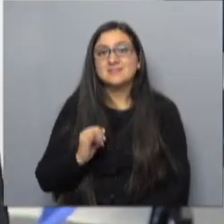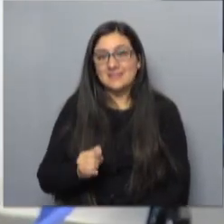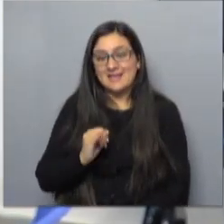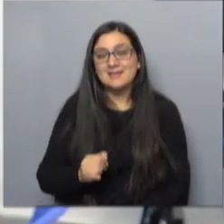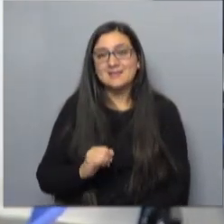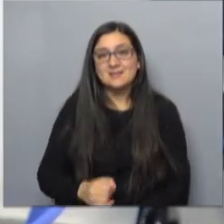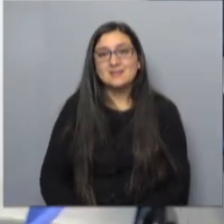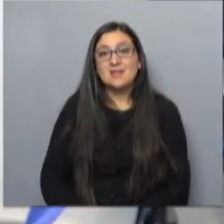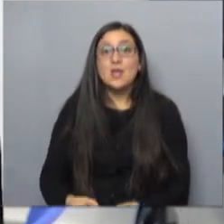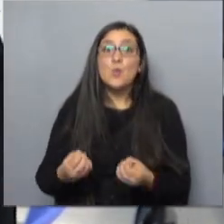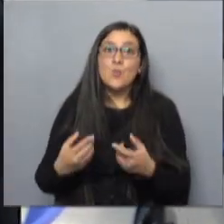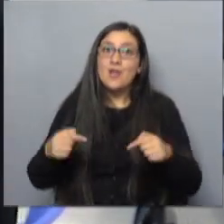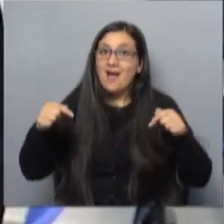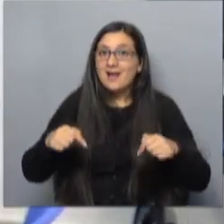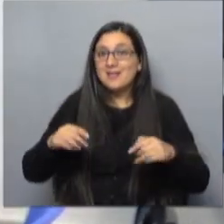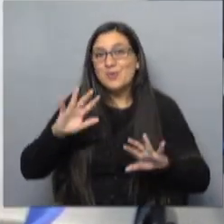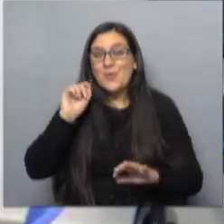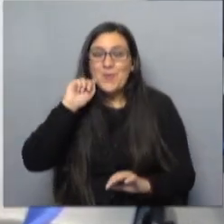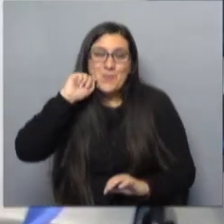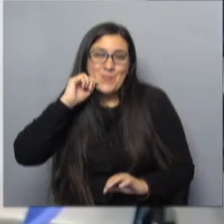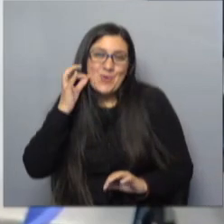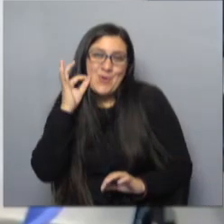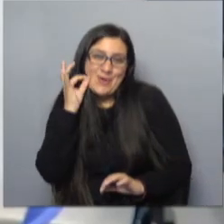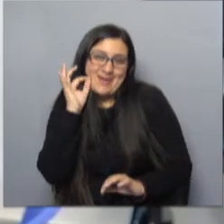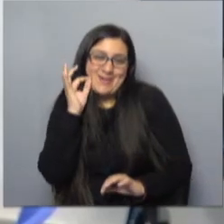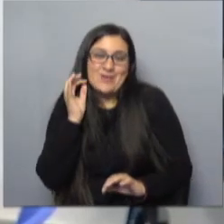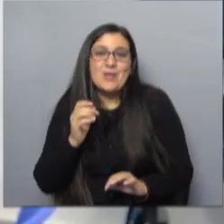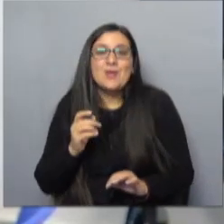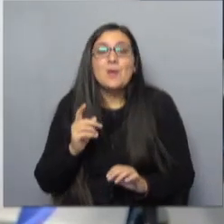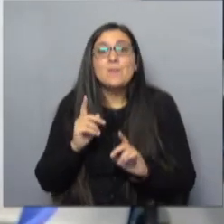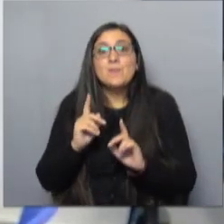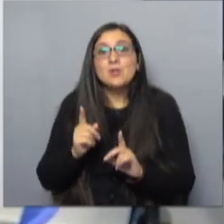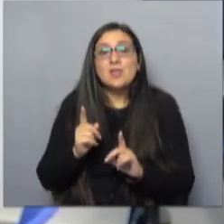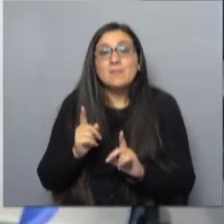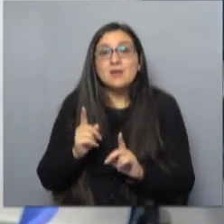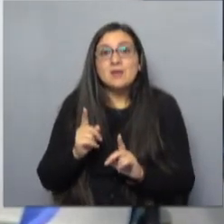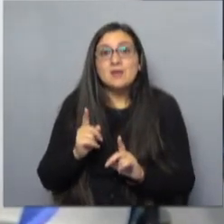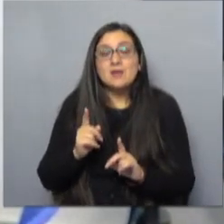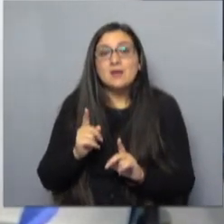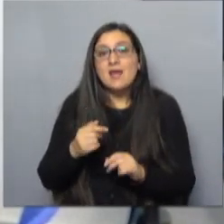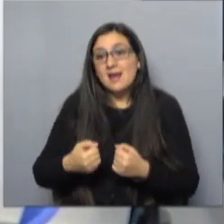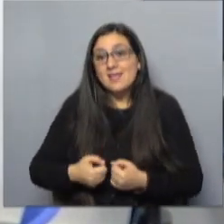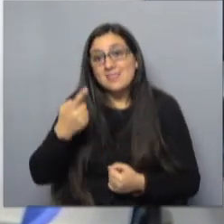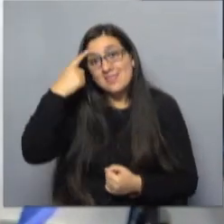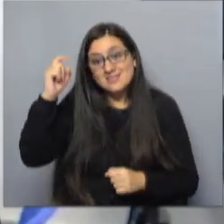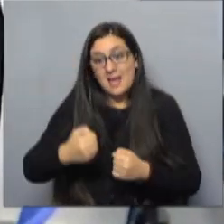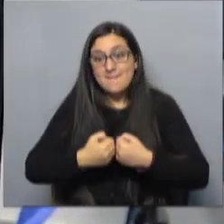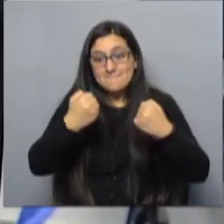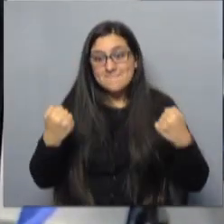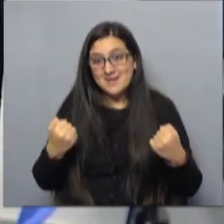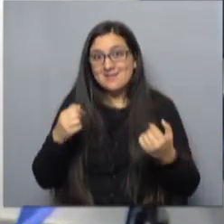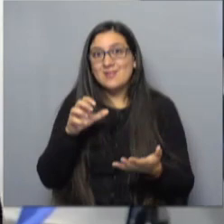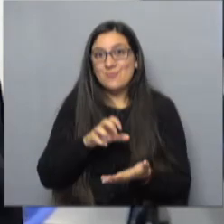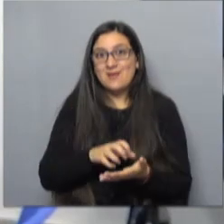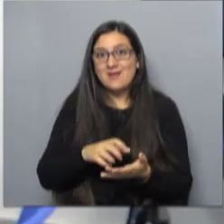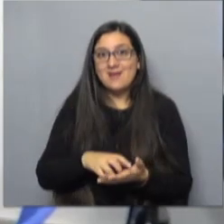exactamente. Sí, y bueno, acá está todo lo coqueto, pero después tenemos tarrito, qué sé yo, la idea es como ampliar este espacio. La idea es que